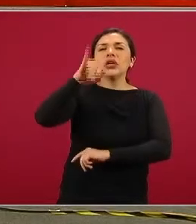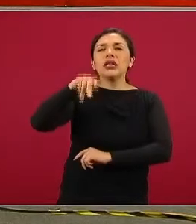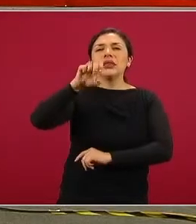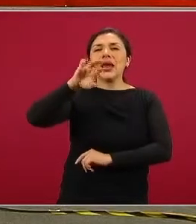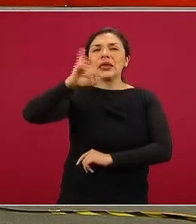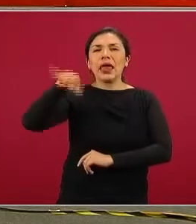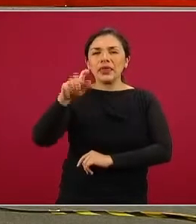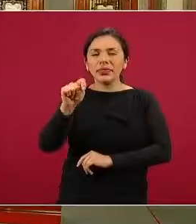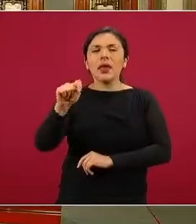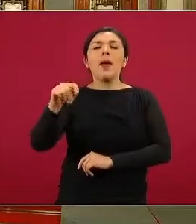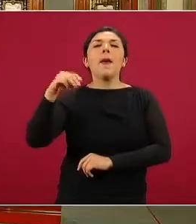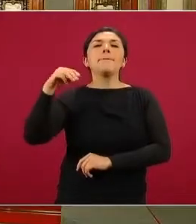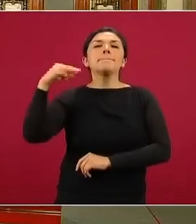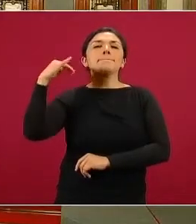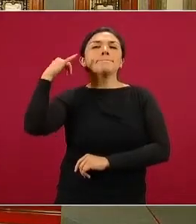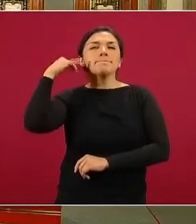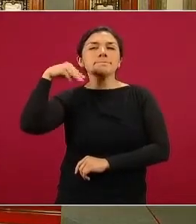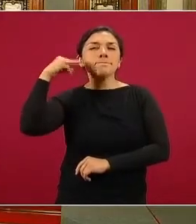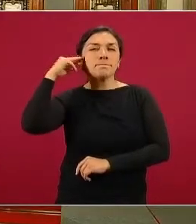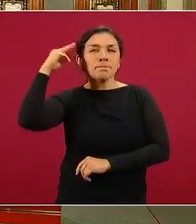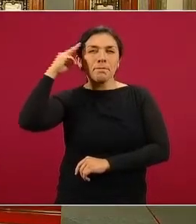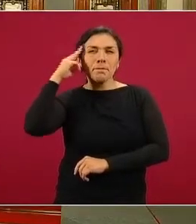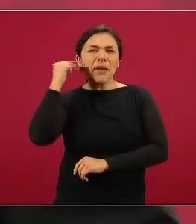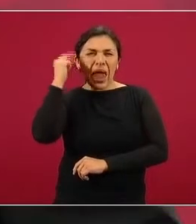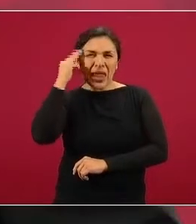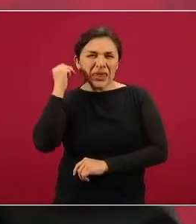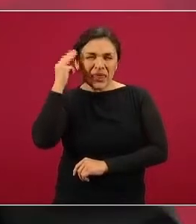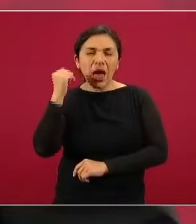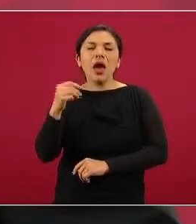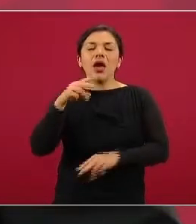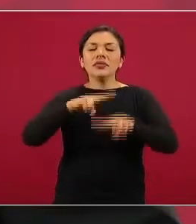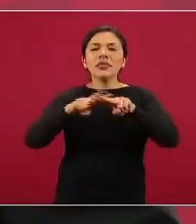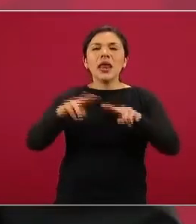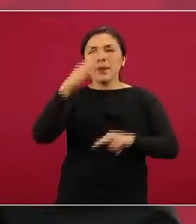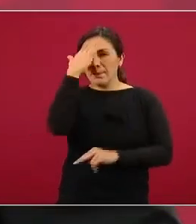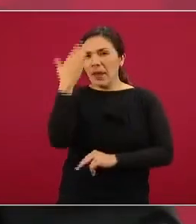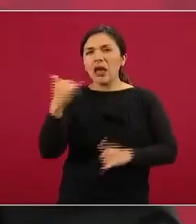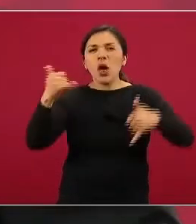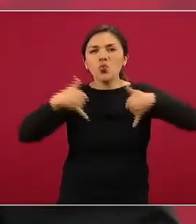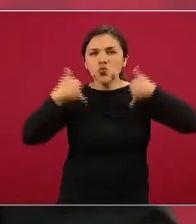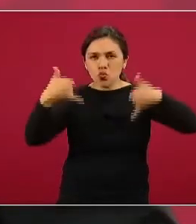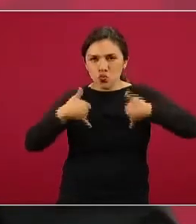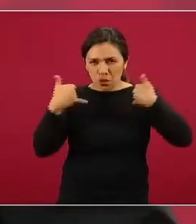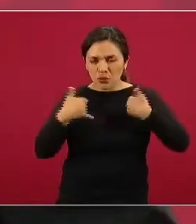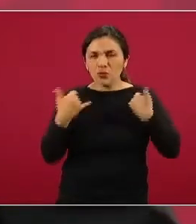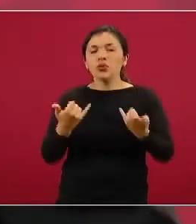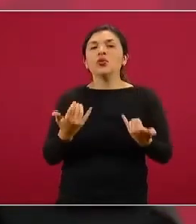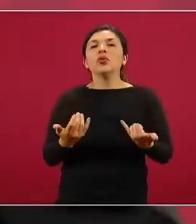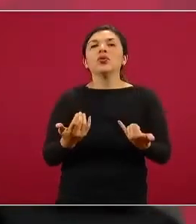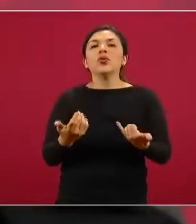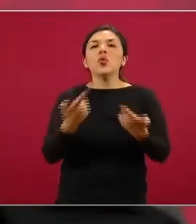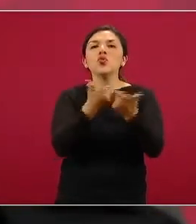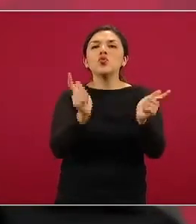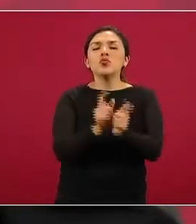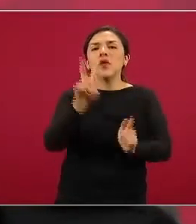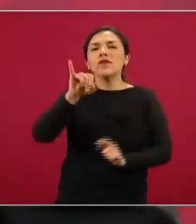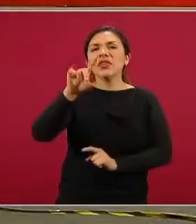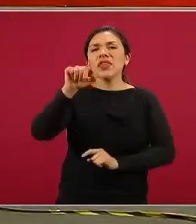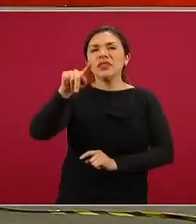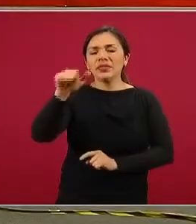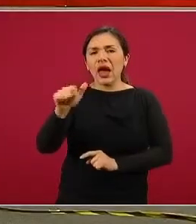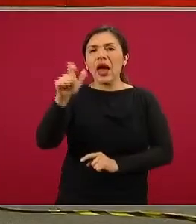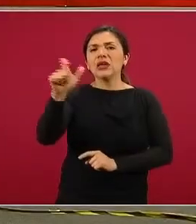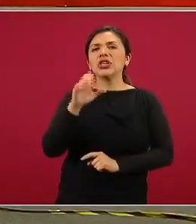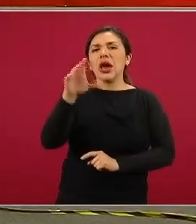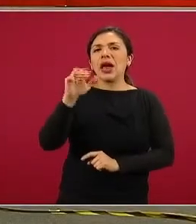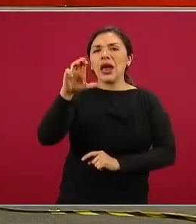México, Puebla, Tren Maya, Fonatur, que ya lo repetí, el Grupo Vidanta,